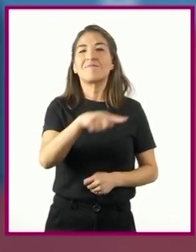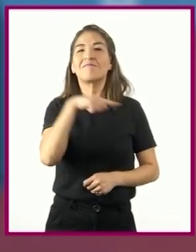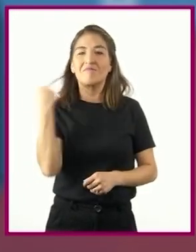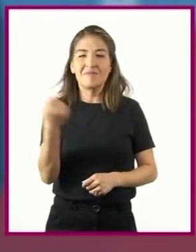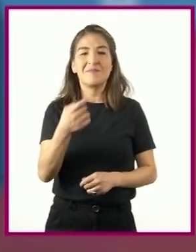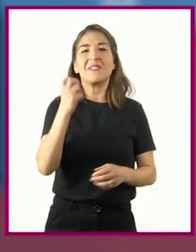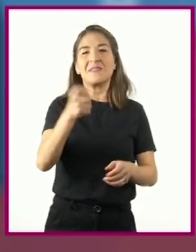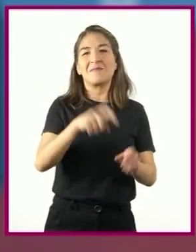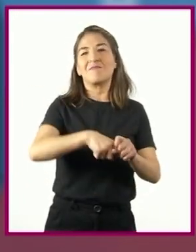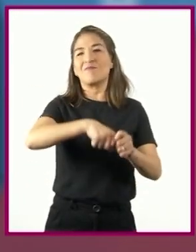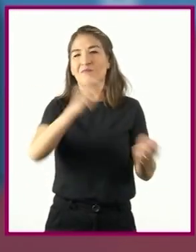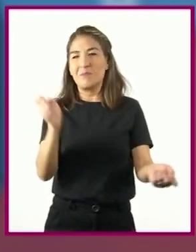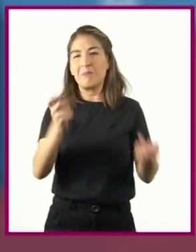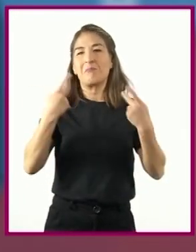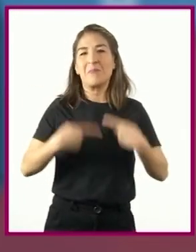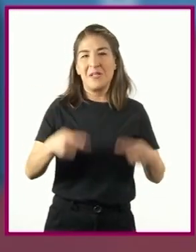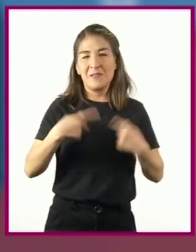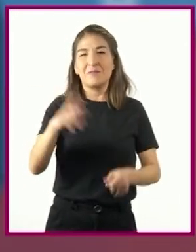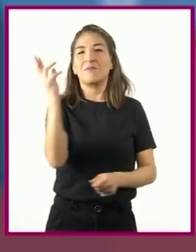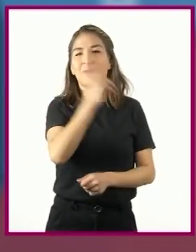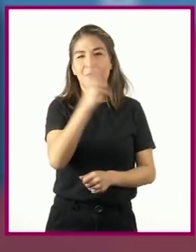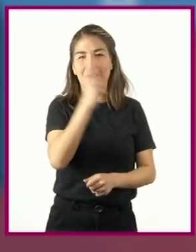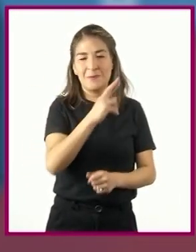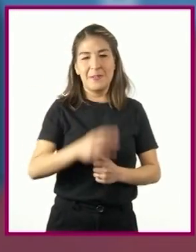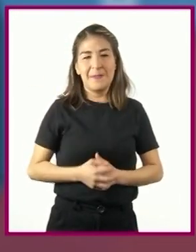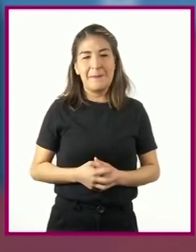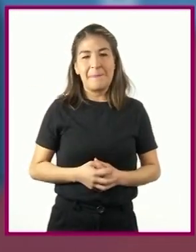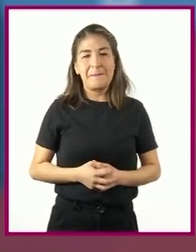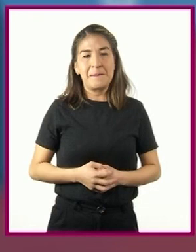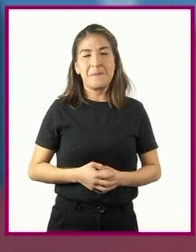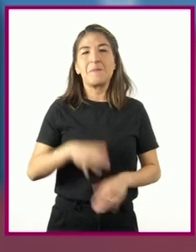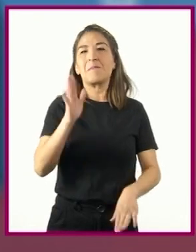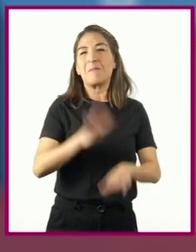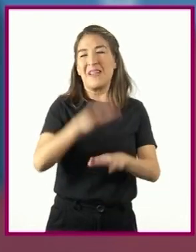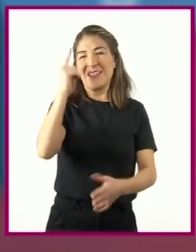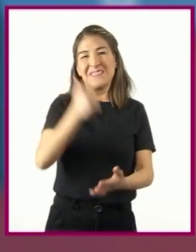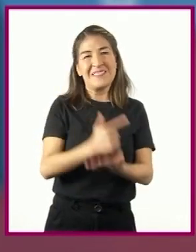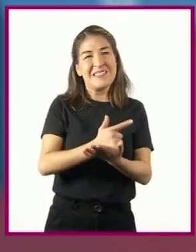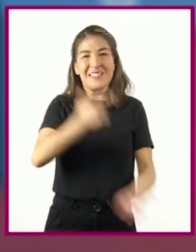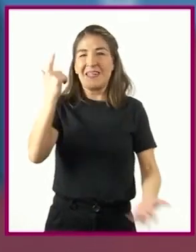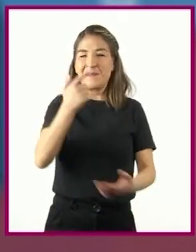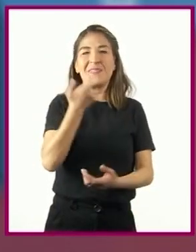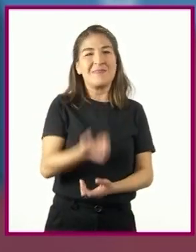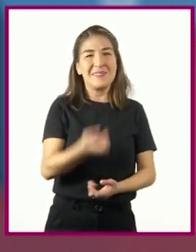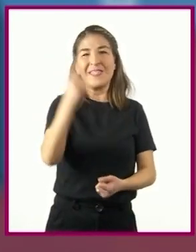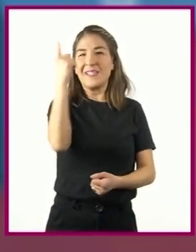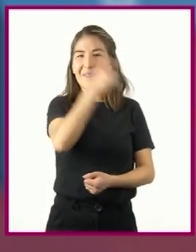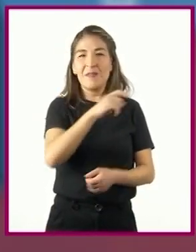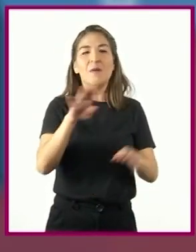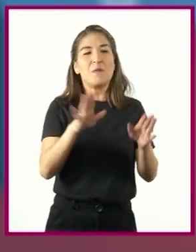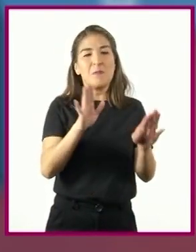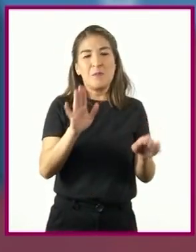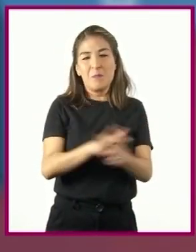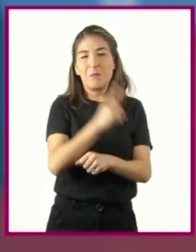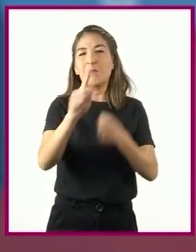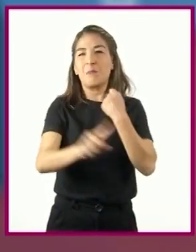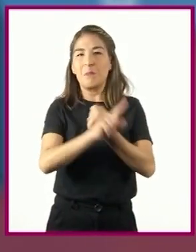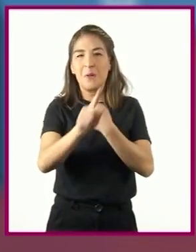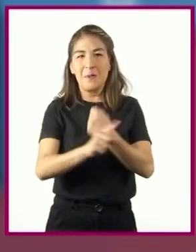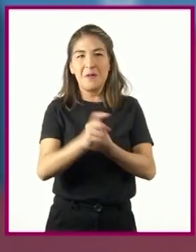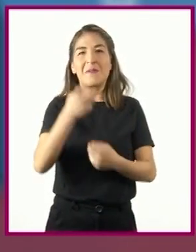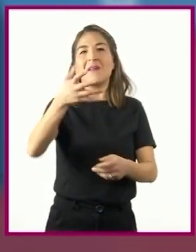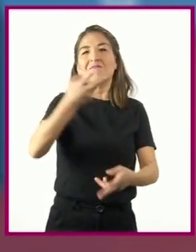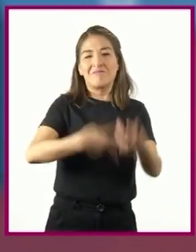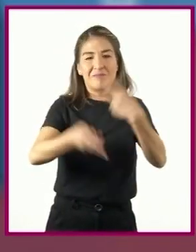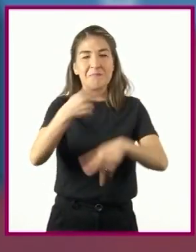las numerosas bajas del ejército ruso, la grave crisis económica debido a los problemas en la producción,